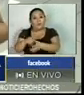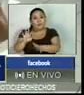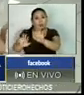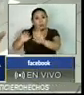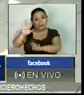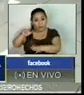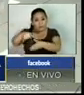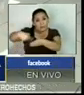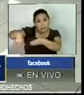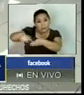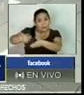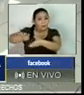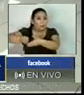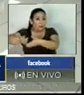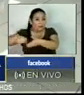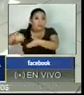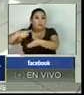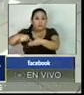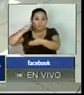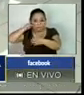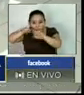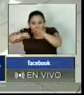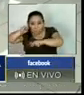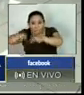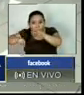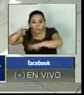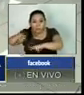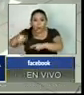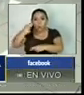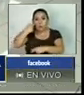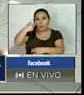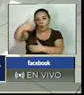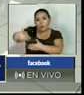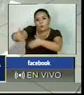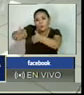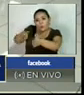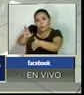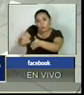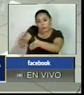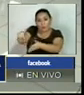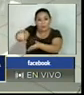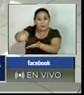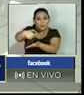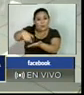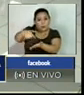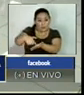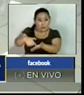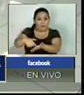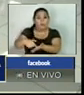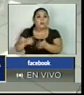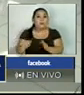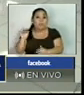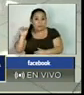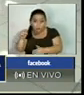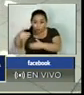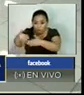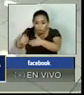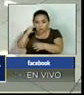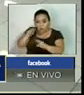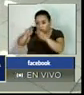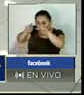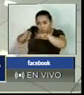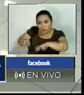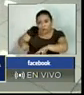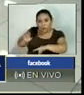más 15 elementos están en resguardo en una subestación de la ciudad capitalina y por supuesto ellos están recibiendo